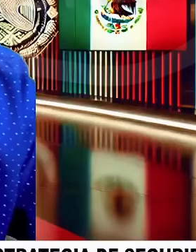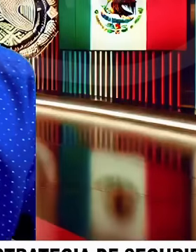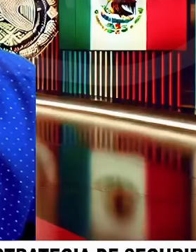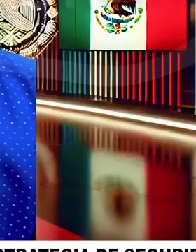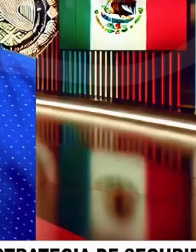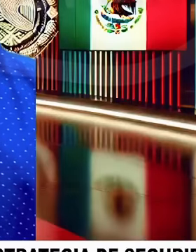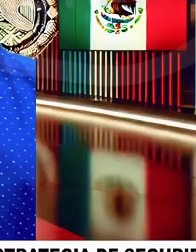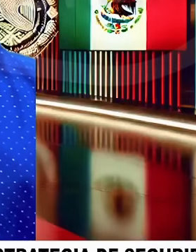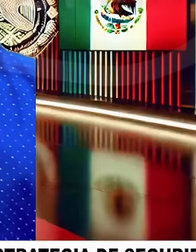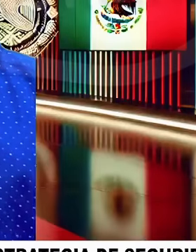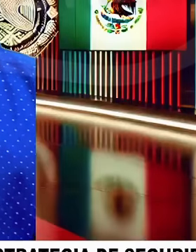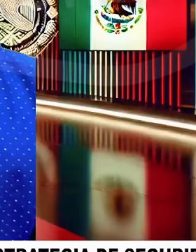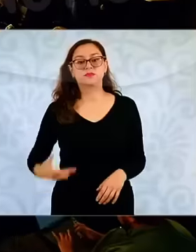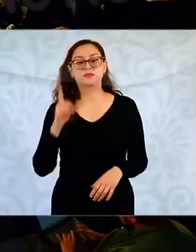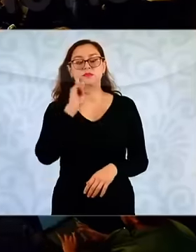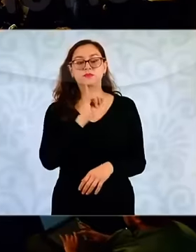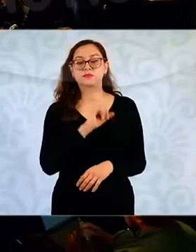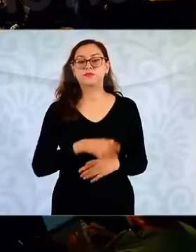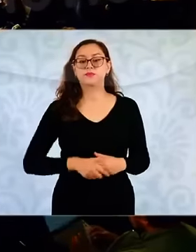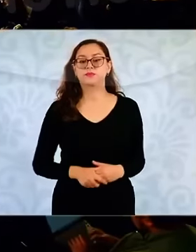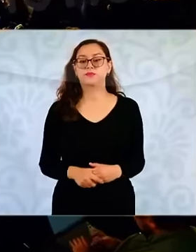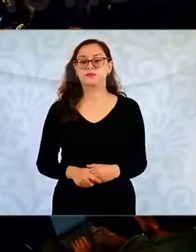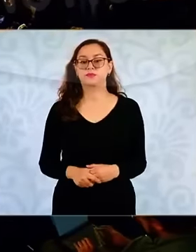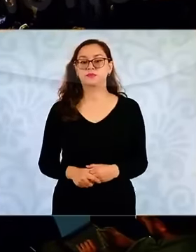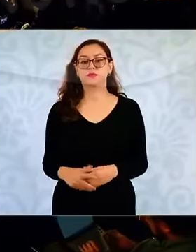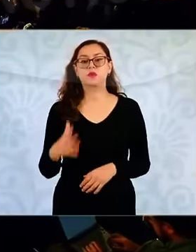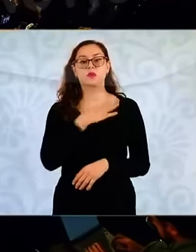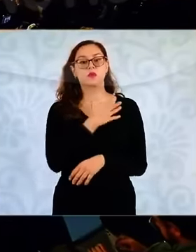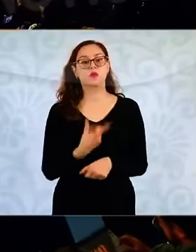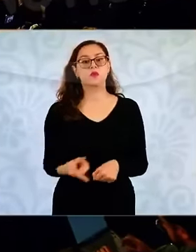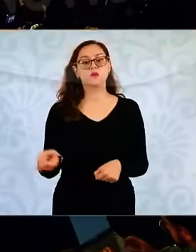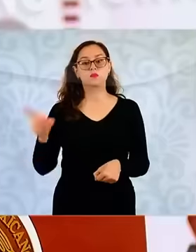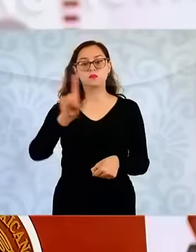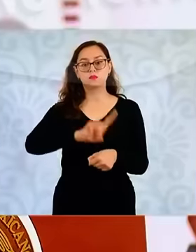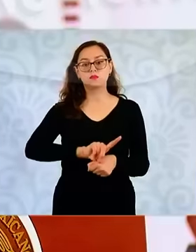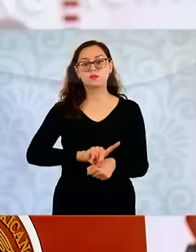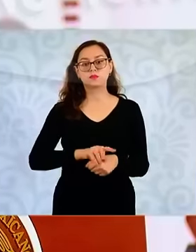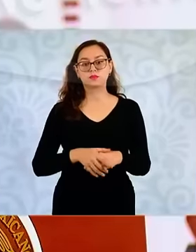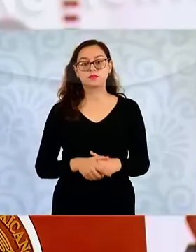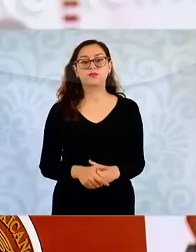del presente año 2024. Muy buenos días.